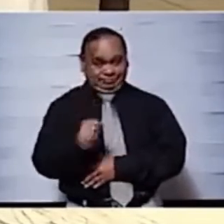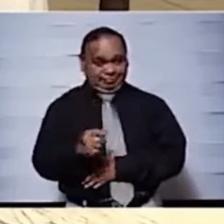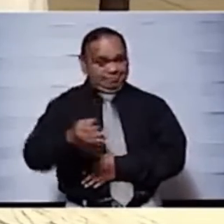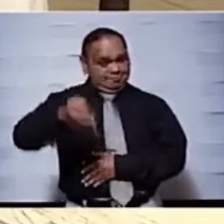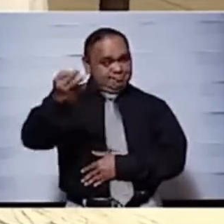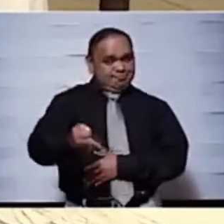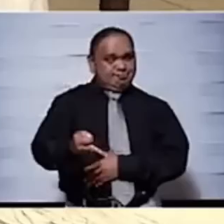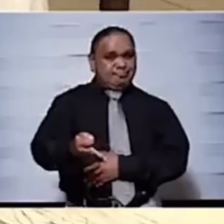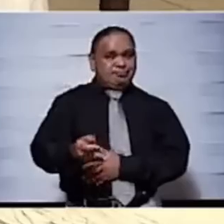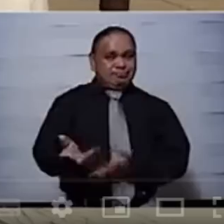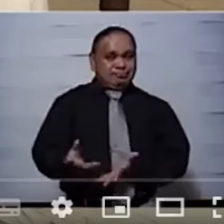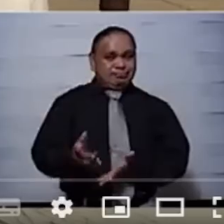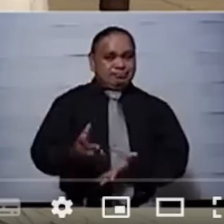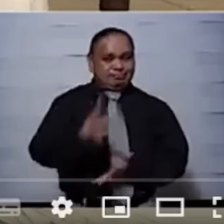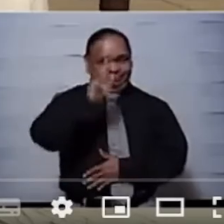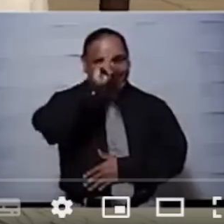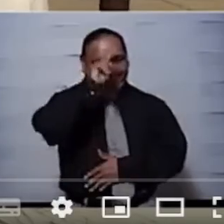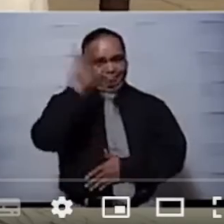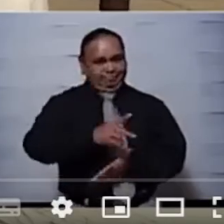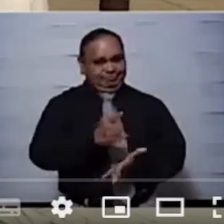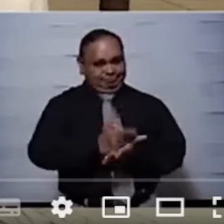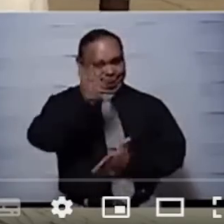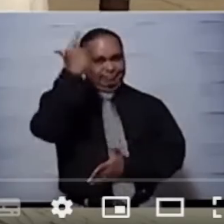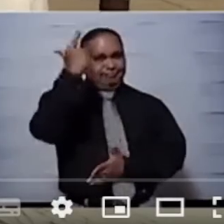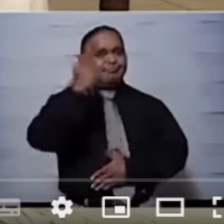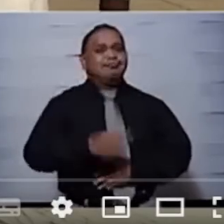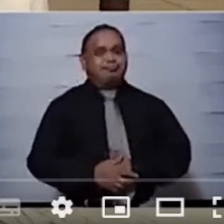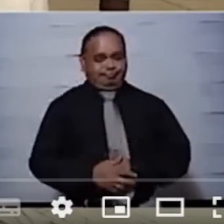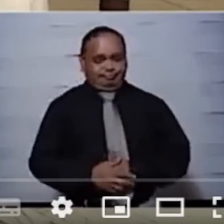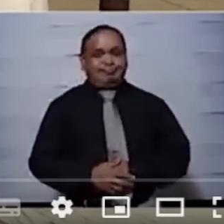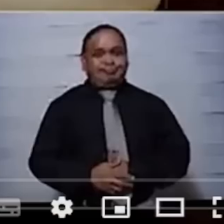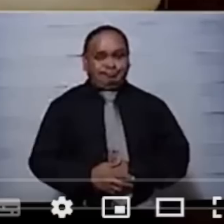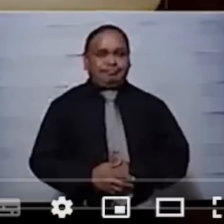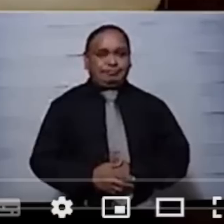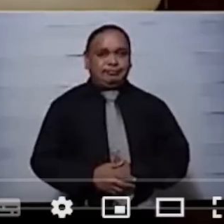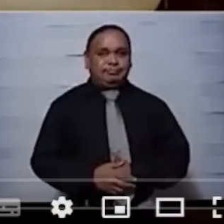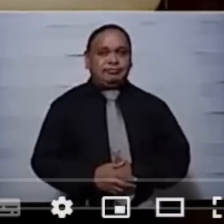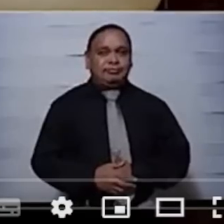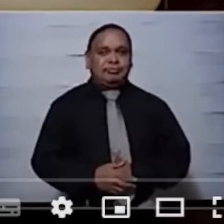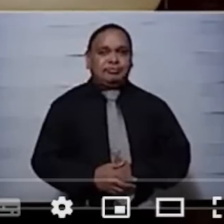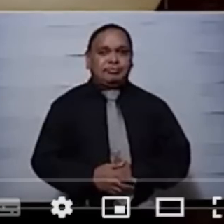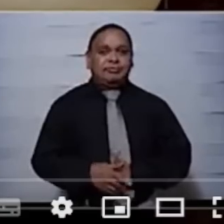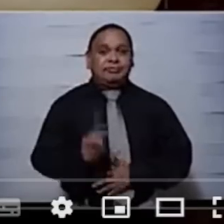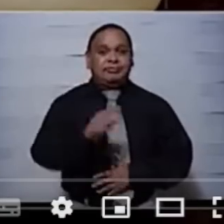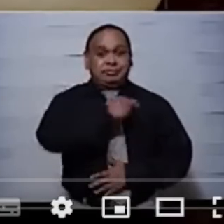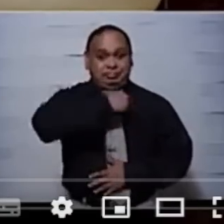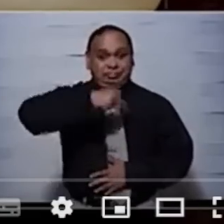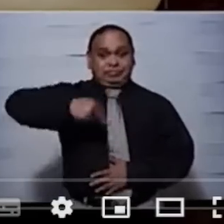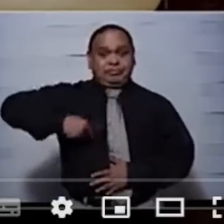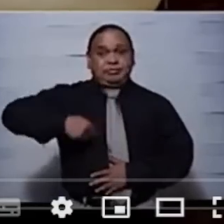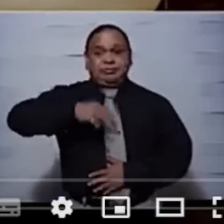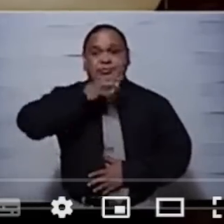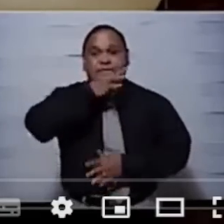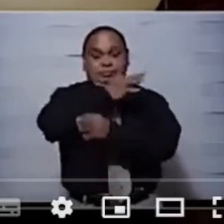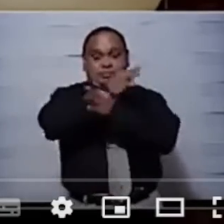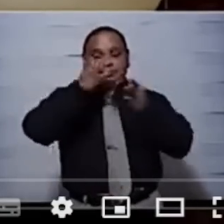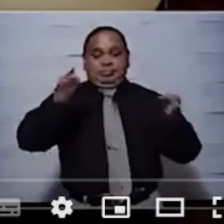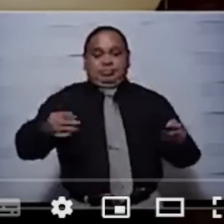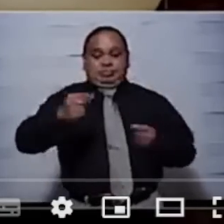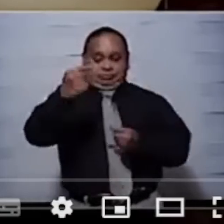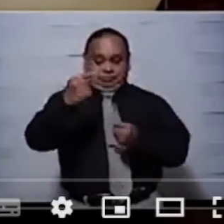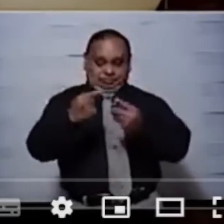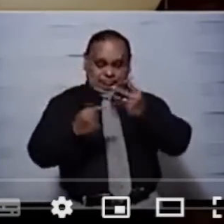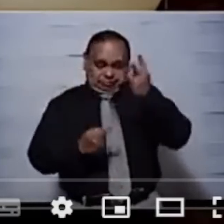que es igualmente grave, ¿no? Así lo veo. Pero lo que nosotros tenemos de información, porque ¿para qué nos sirvieron, nos han servido